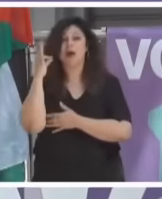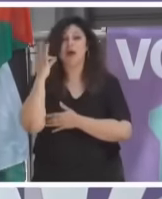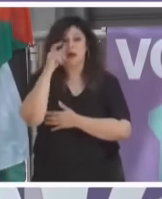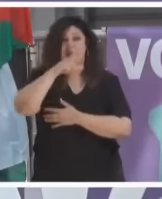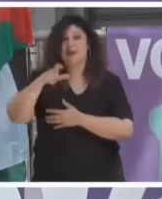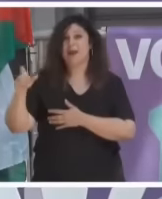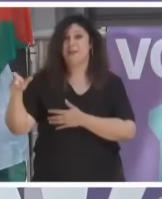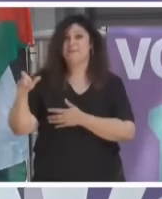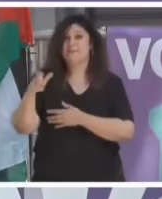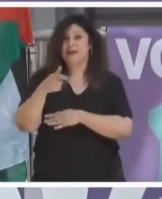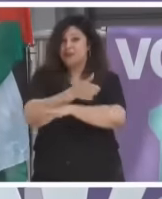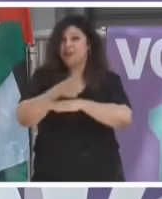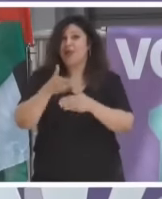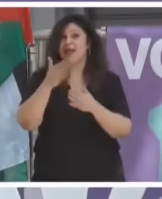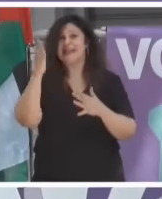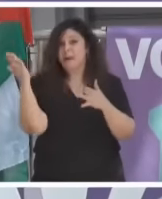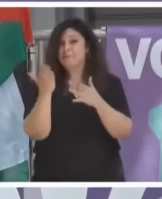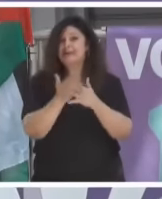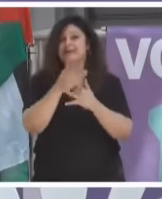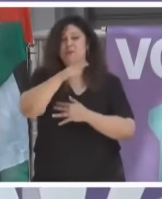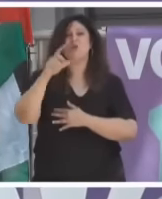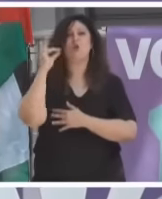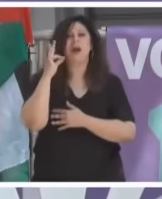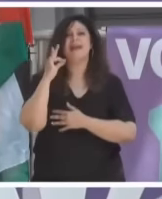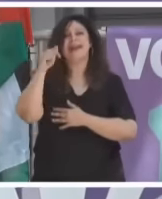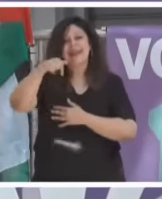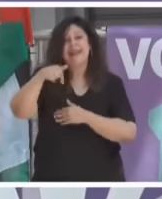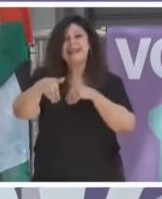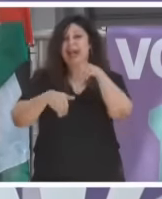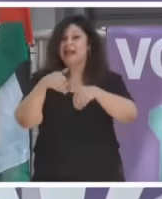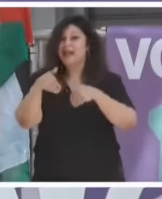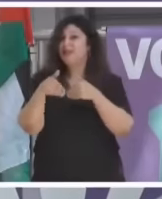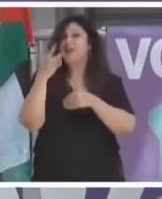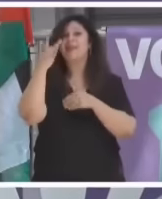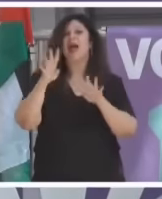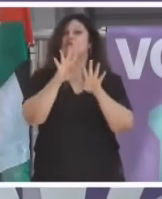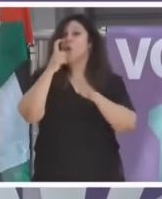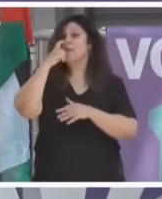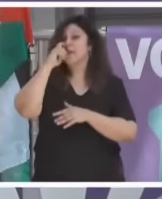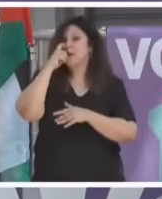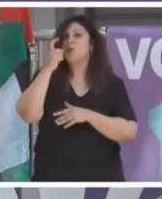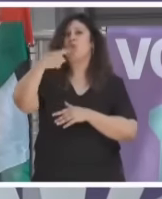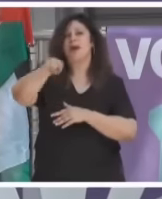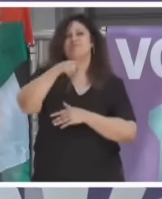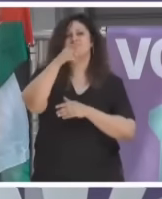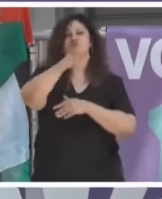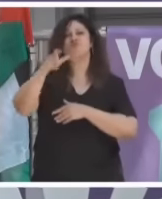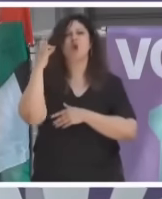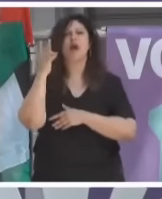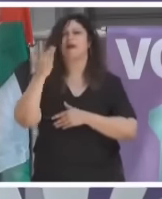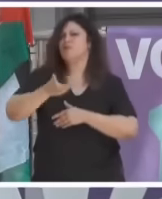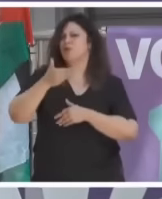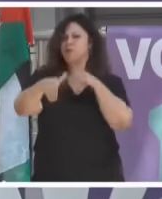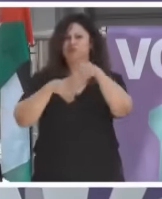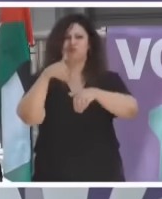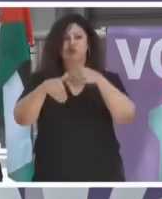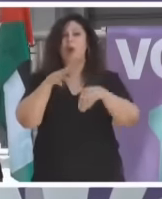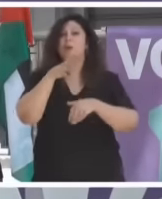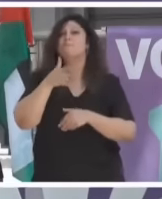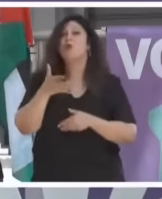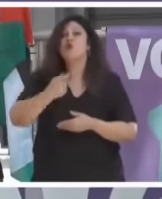de la población, en la importancia de su voto en estas elecciones al 9 de junio, en el que tanto nos jugamos nuestras